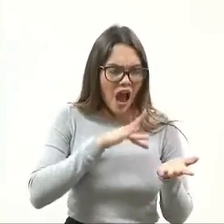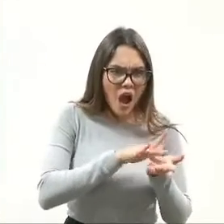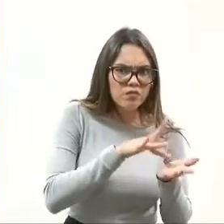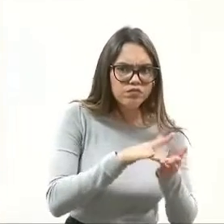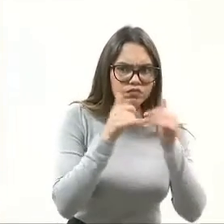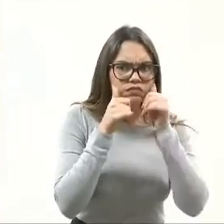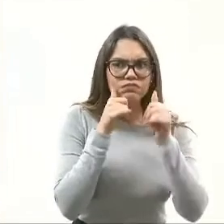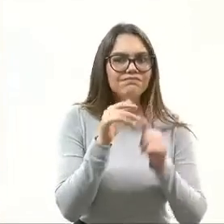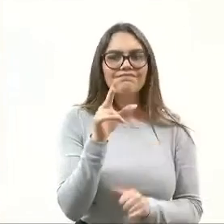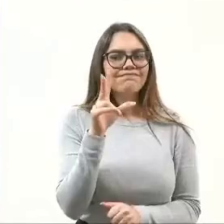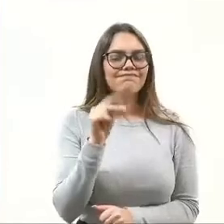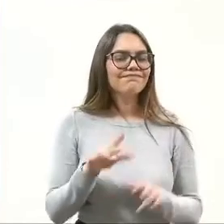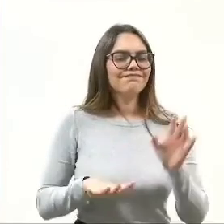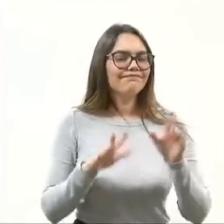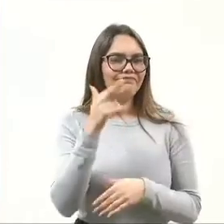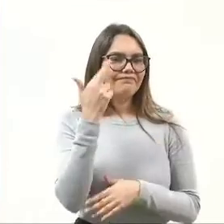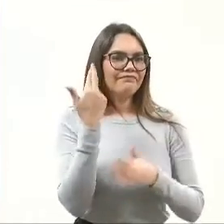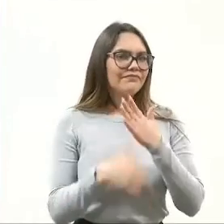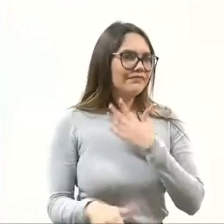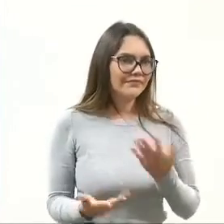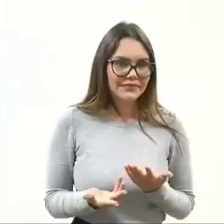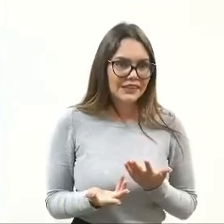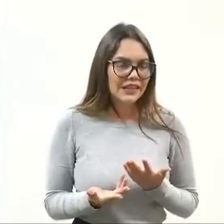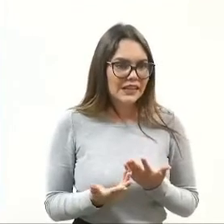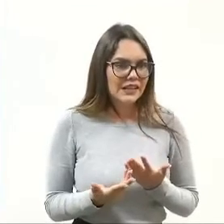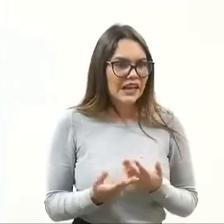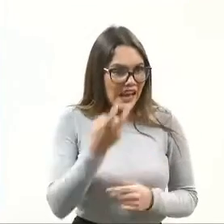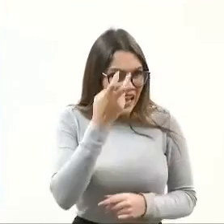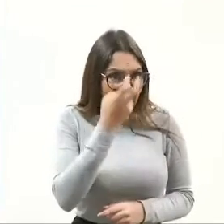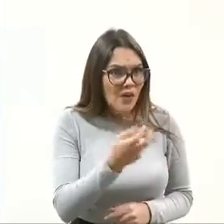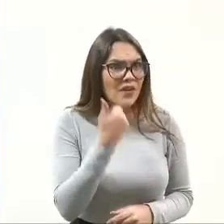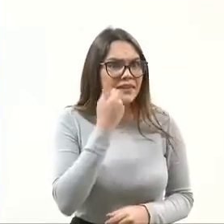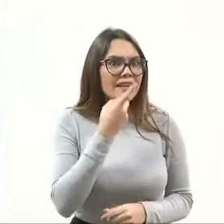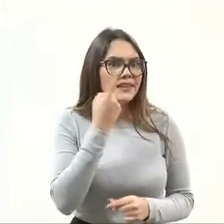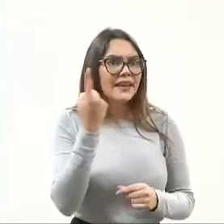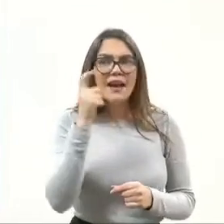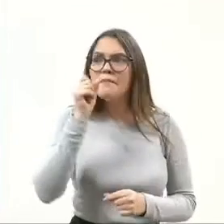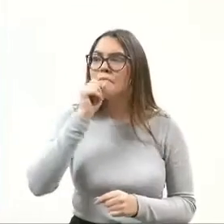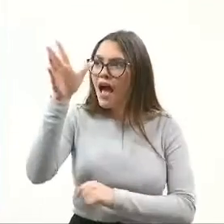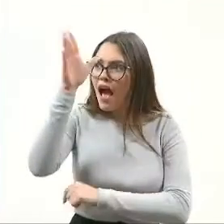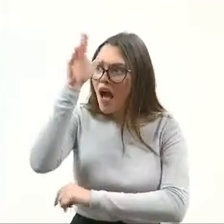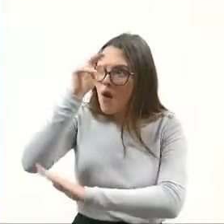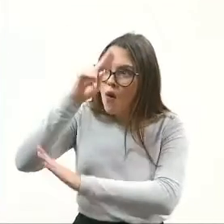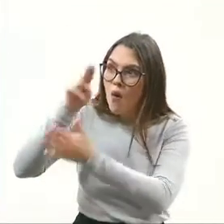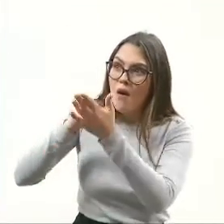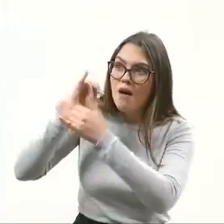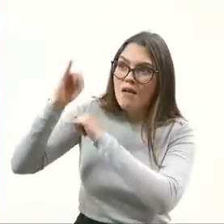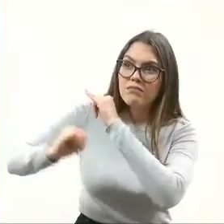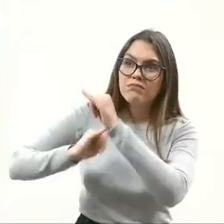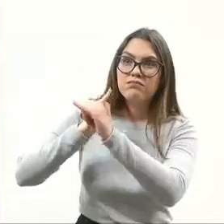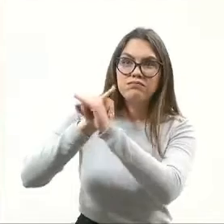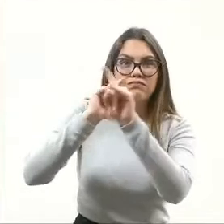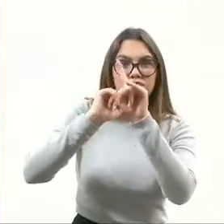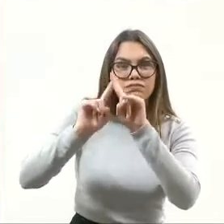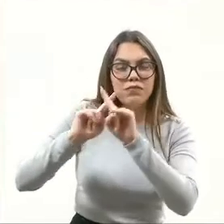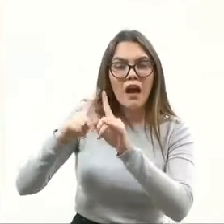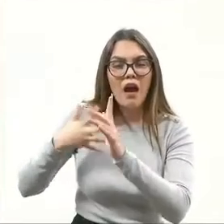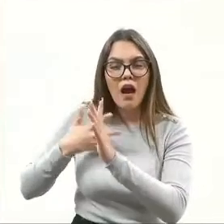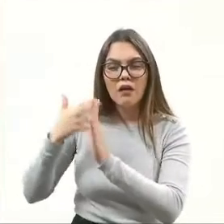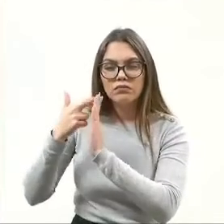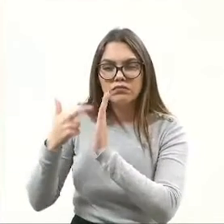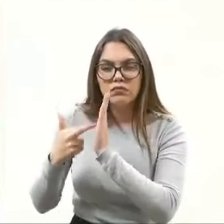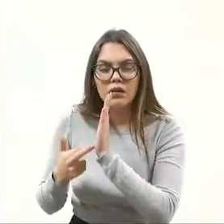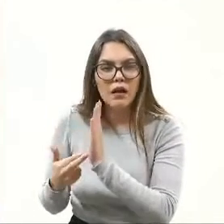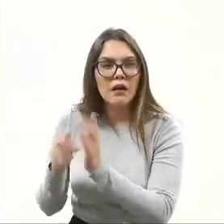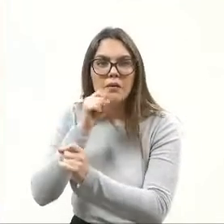los estándares nacionales e internacionales reconocidos en las normas constitucionales y